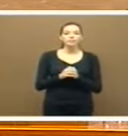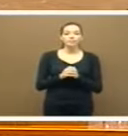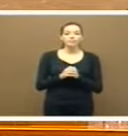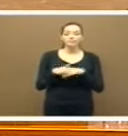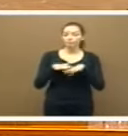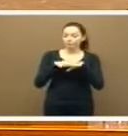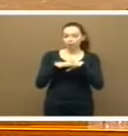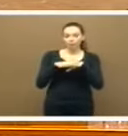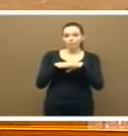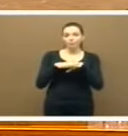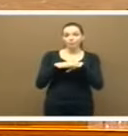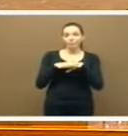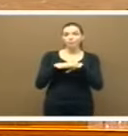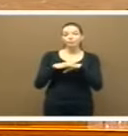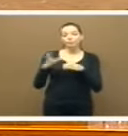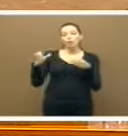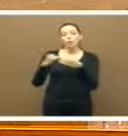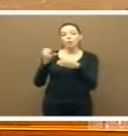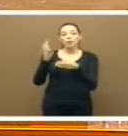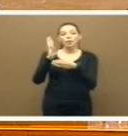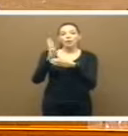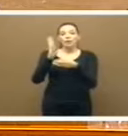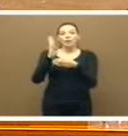perdón, del Grupo Parlamentario.